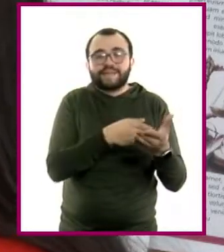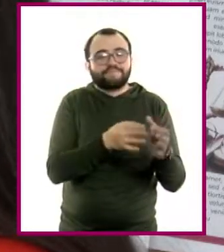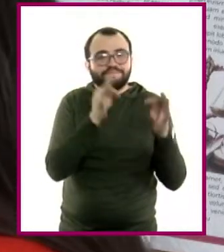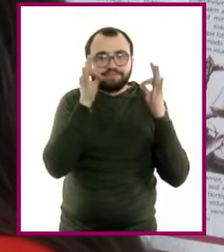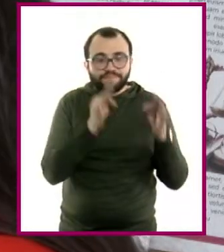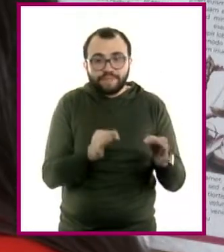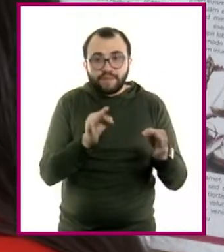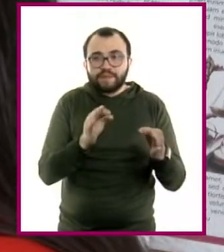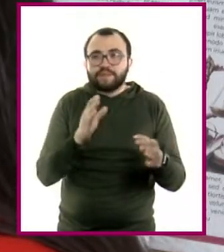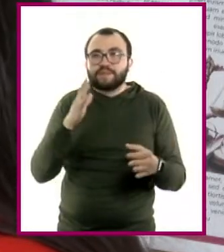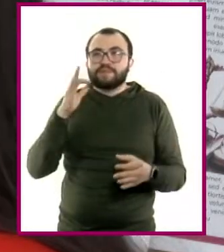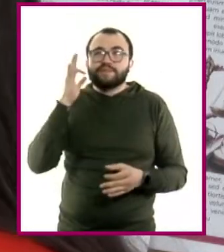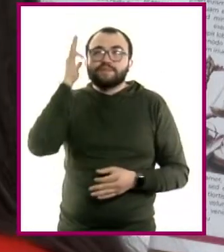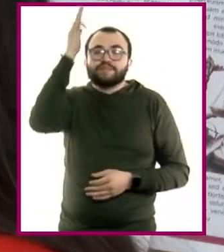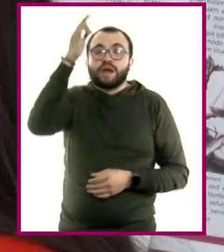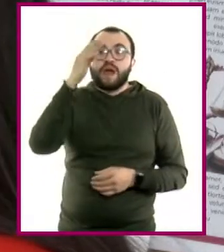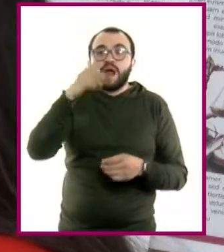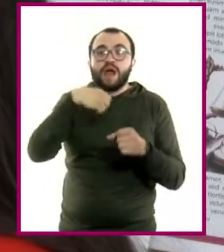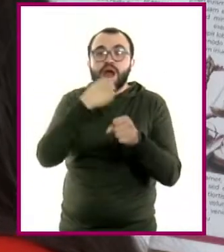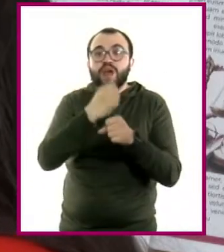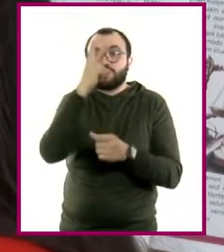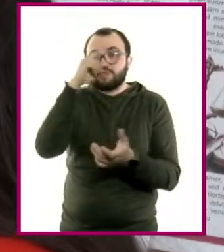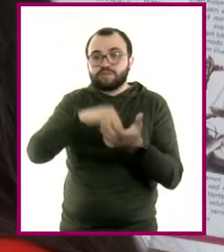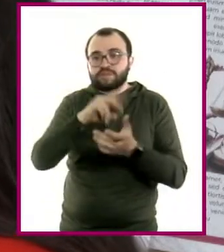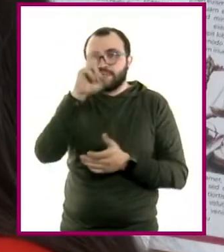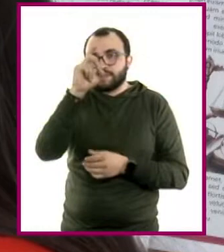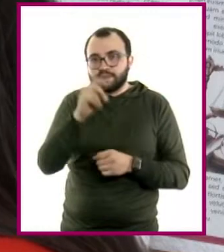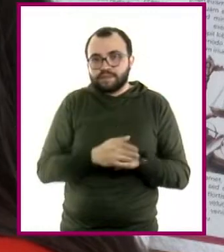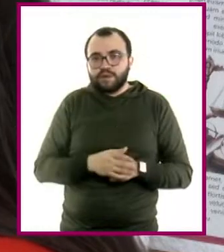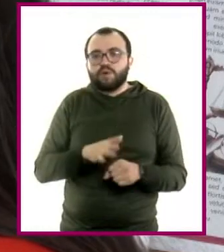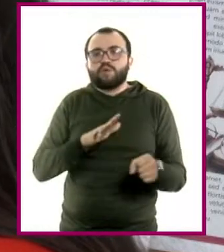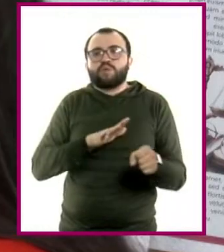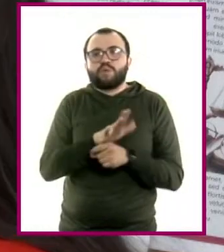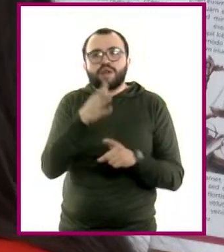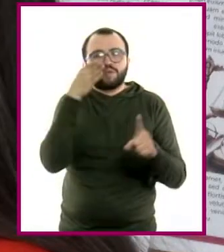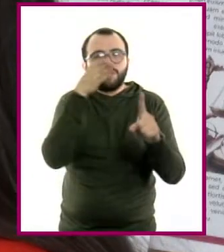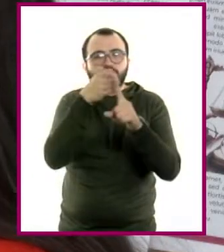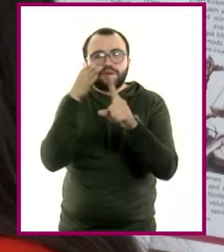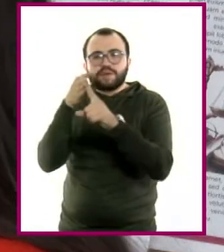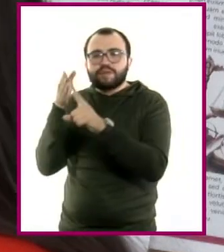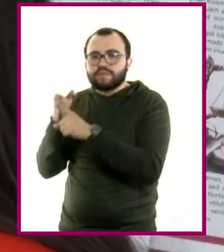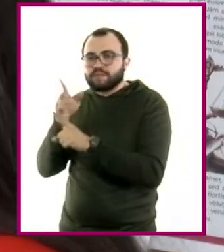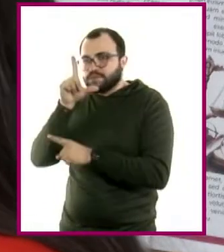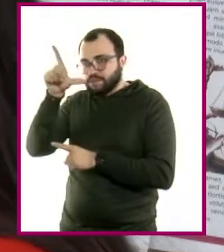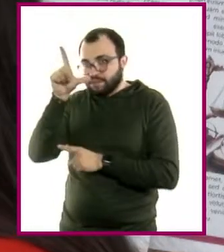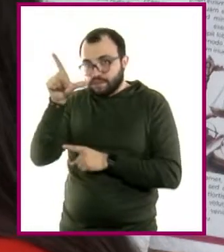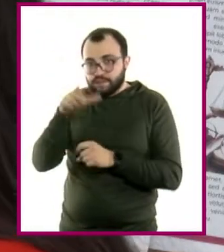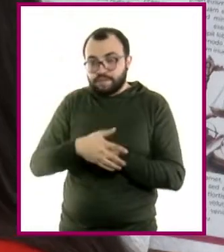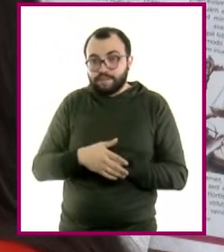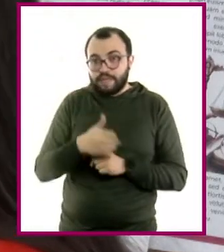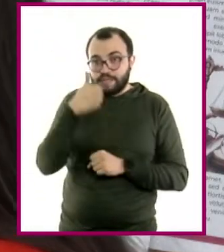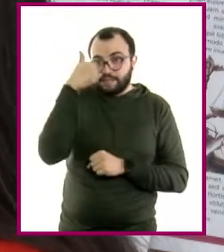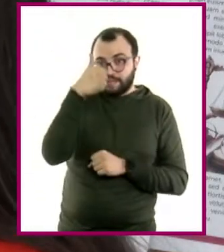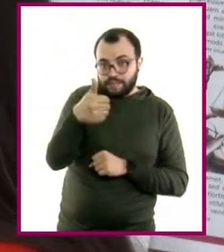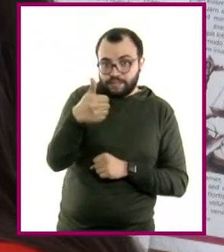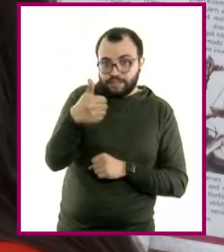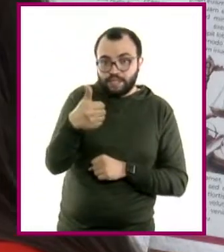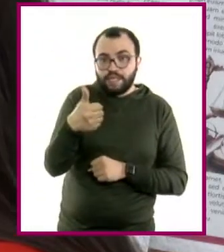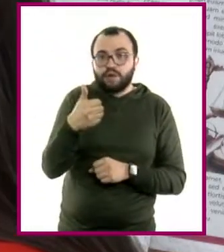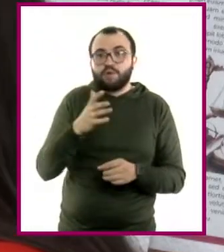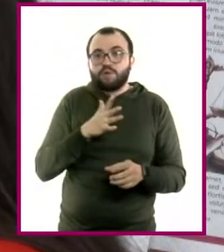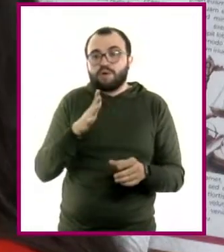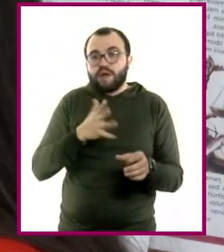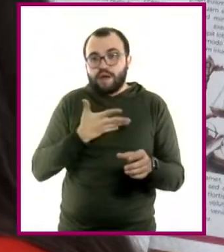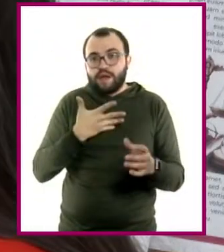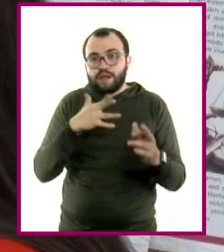al año 2030. De entre los 17 objetivos acordados, por lo menos 6 de ellos tienen una